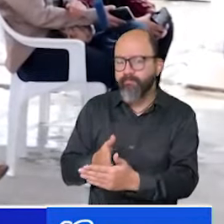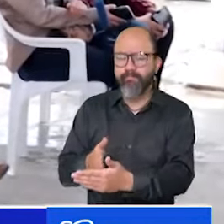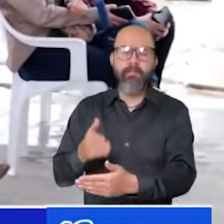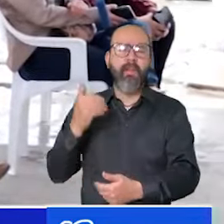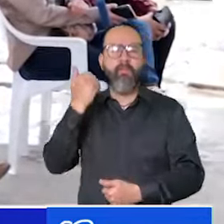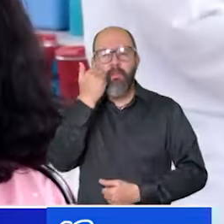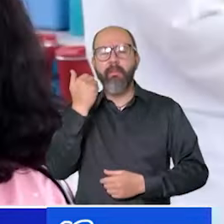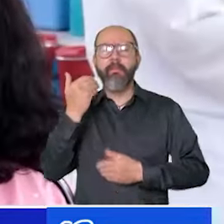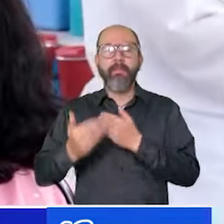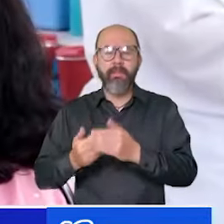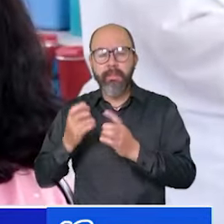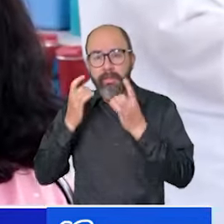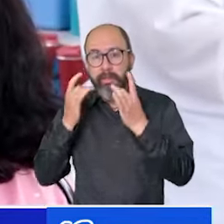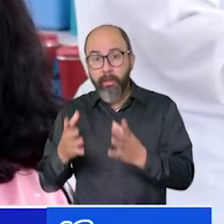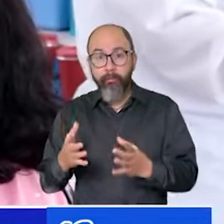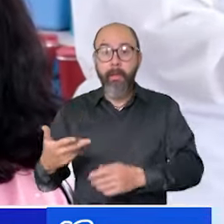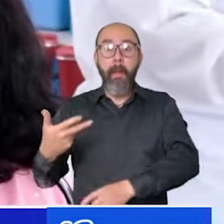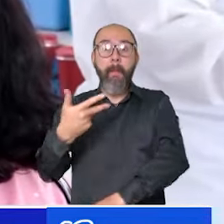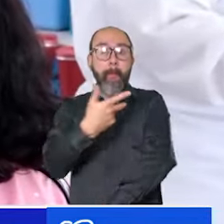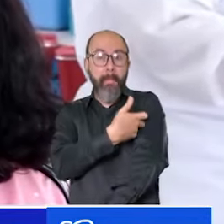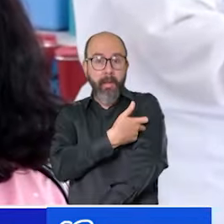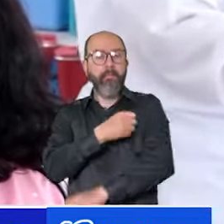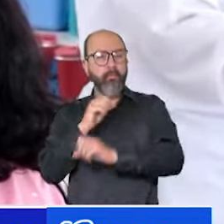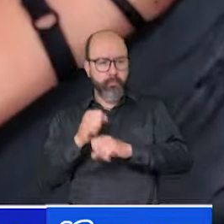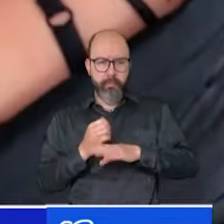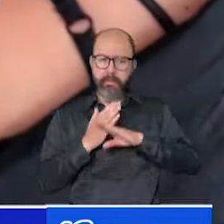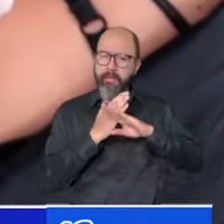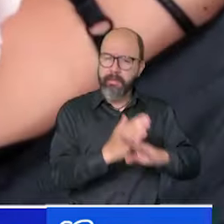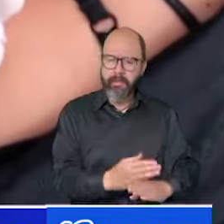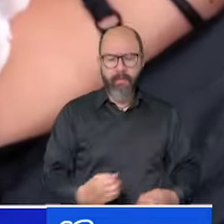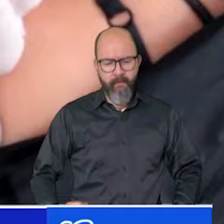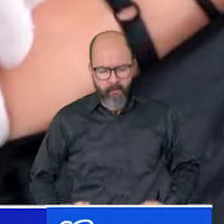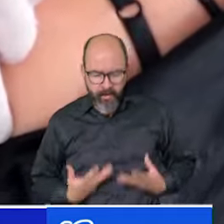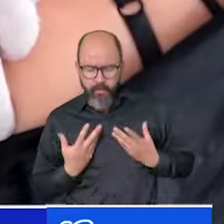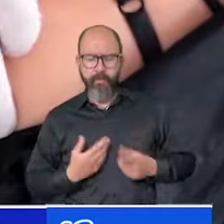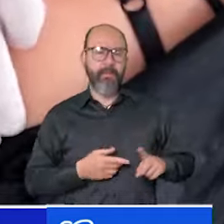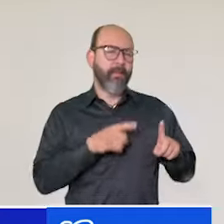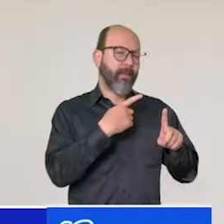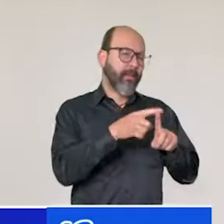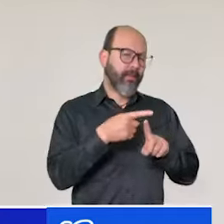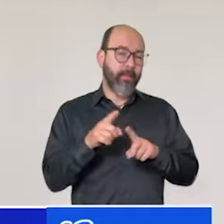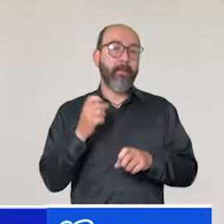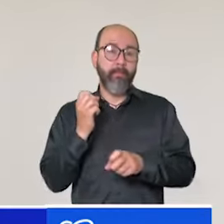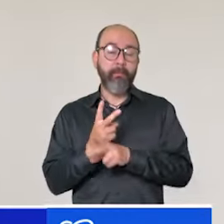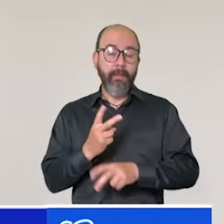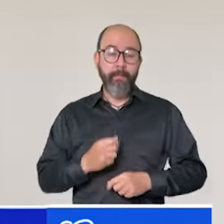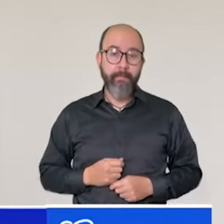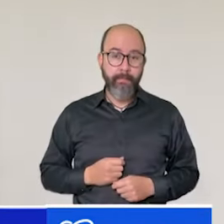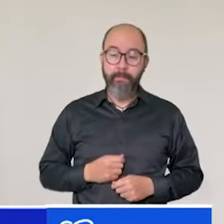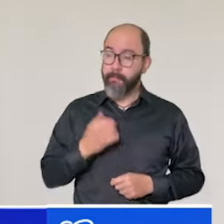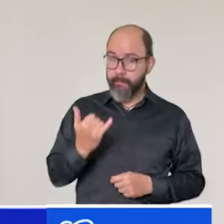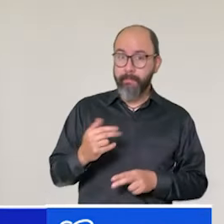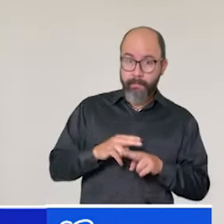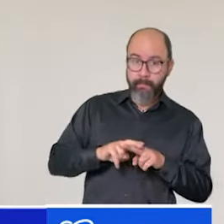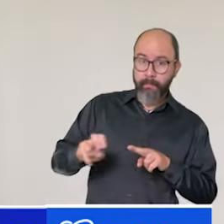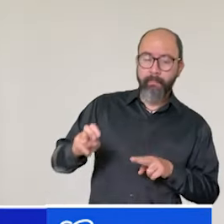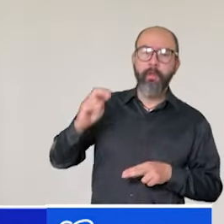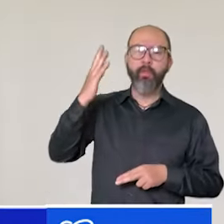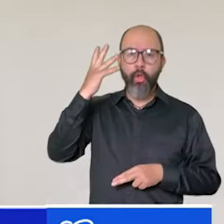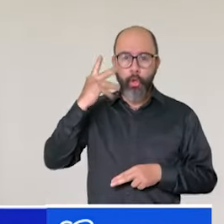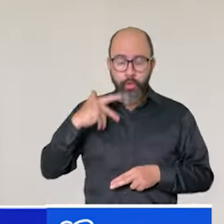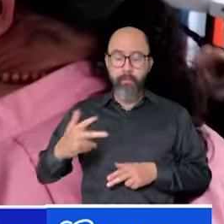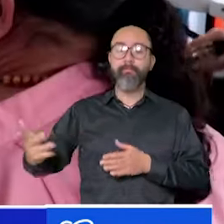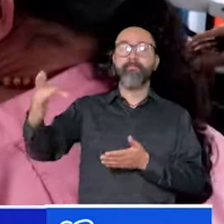vacunación puede prevenir la mayoría de las infecciones para los tipos más peligrosos del bph en manizales todos los días son días de